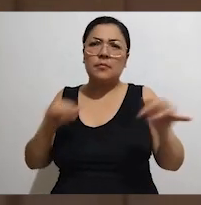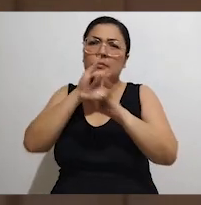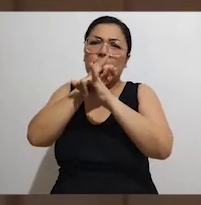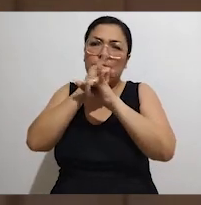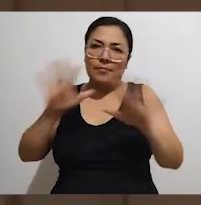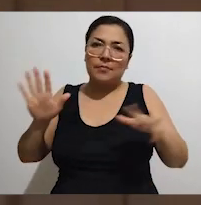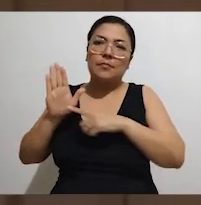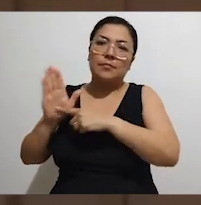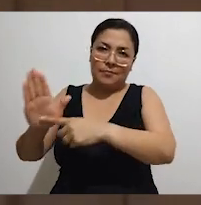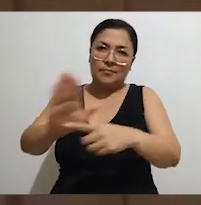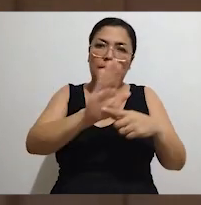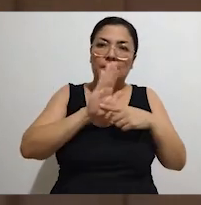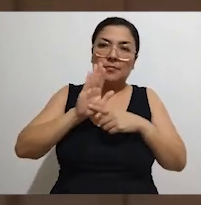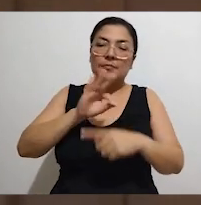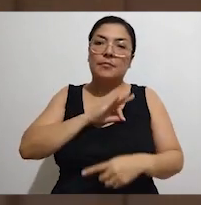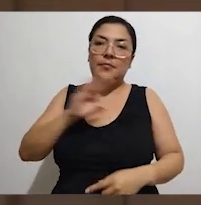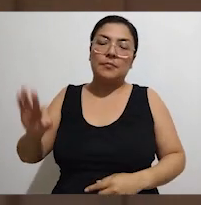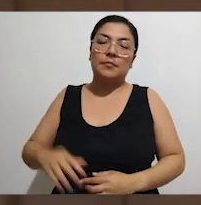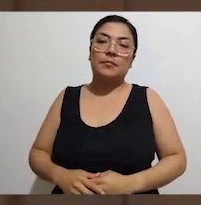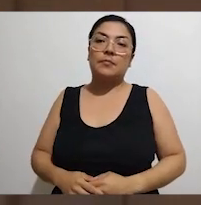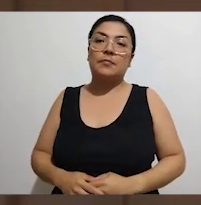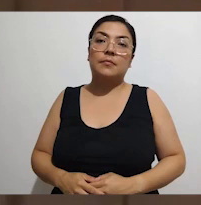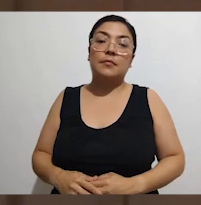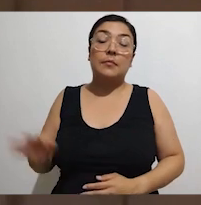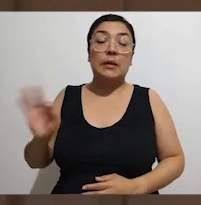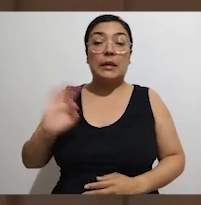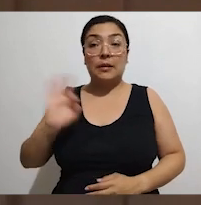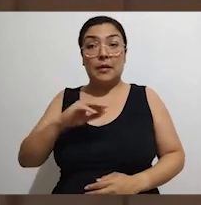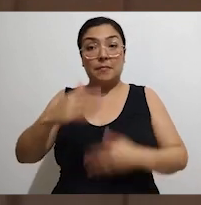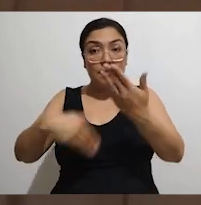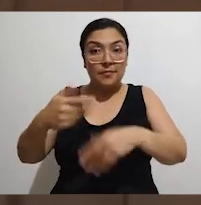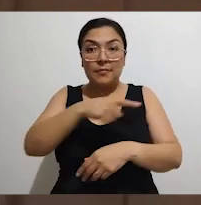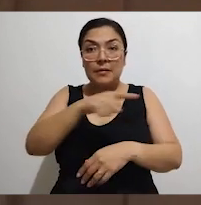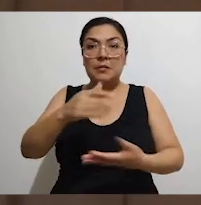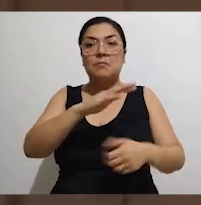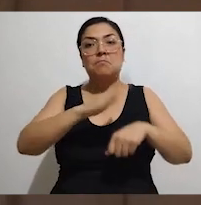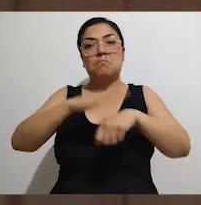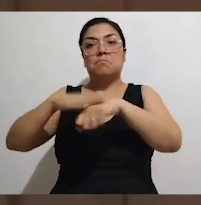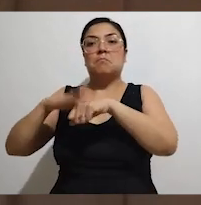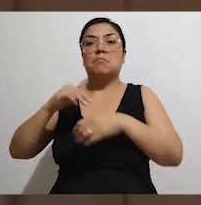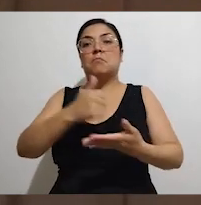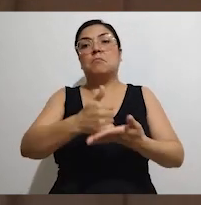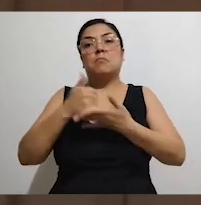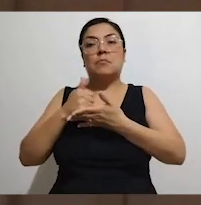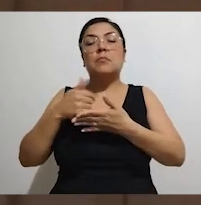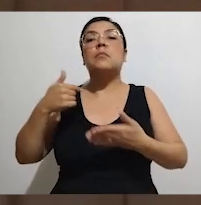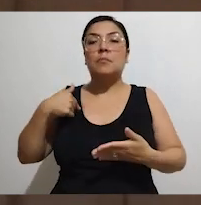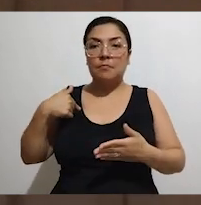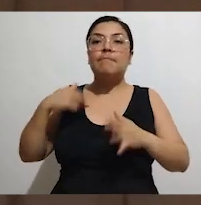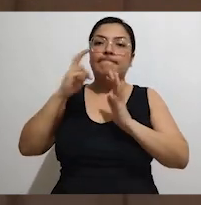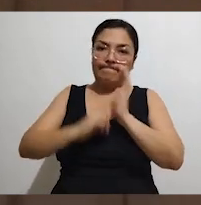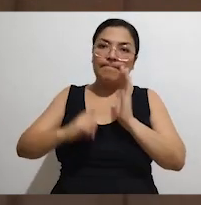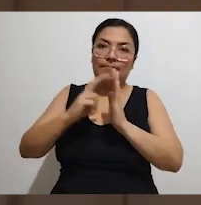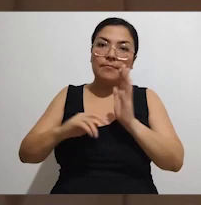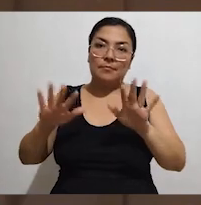publicar, seguramente nos podrán dar luz sobre áreas de oportunidad y también, decirlo así con toda sinceridad,